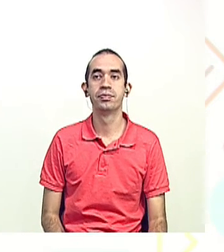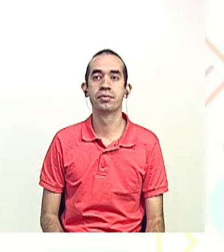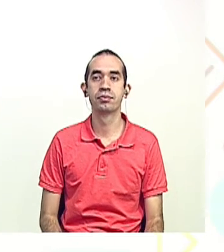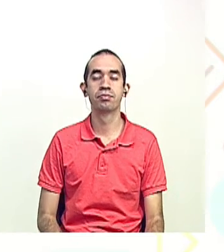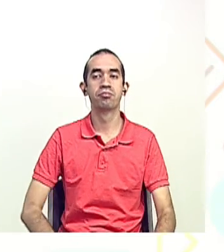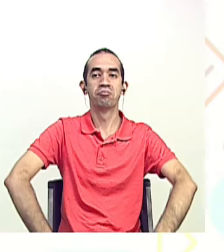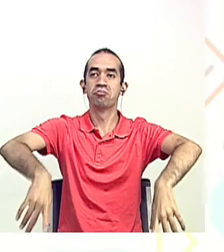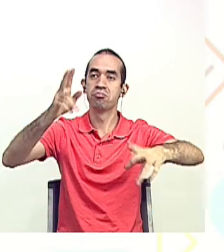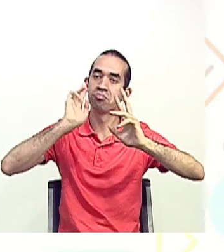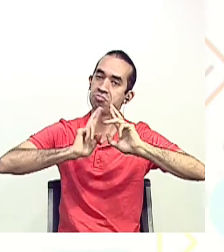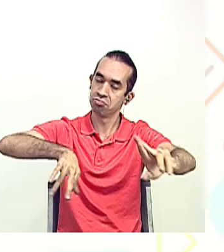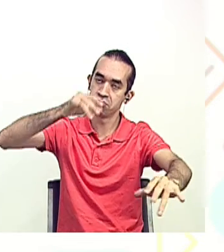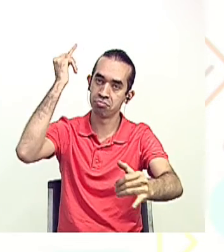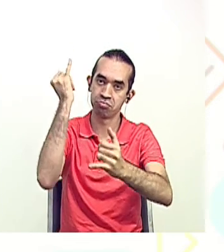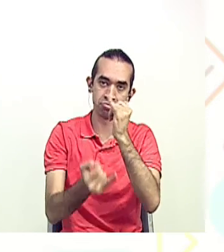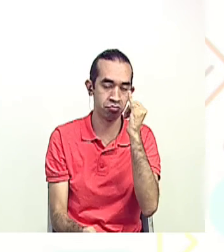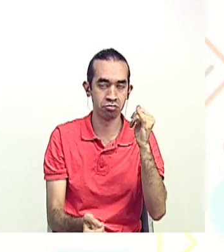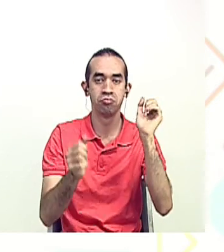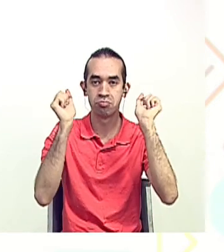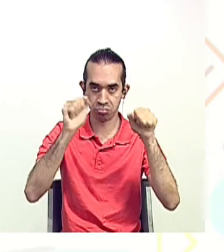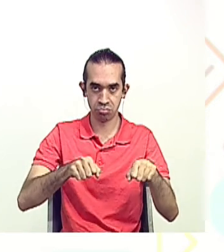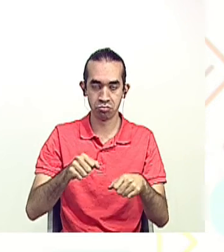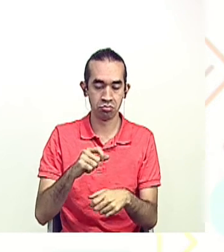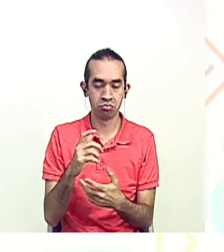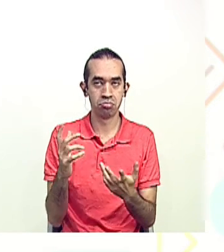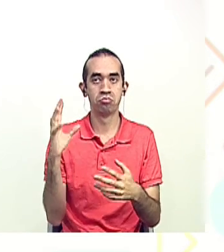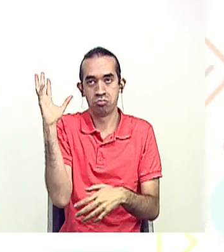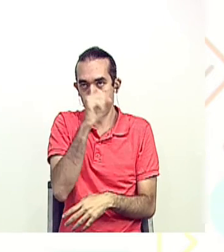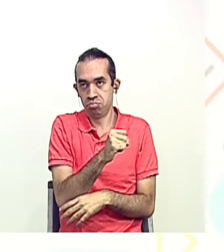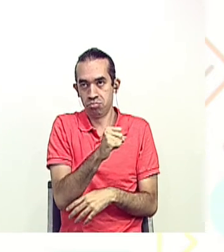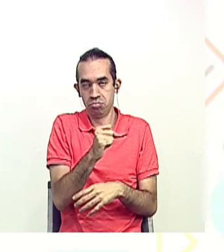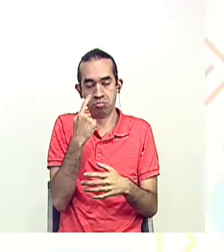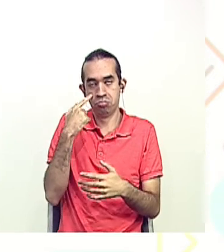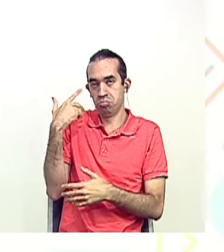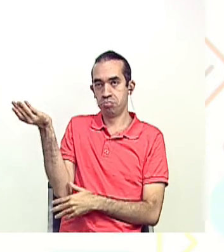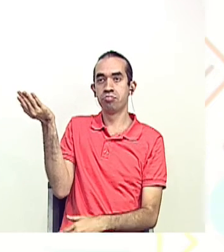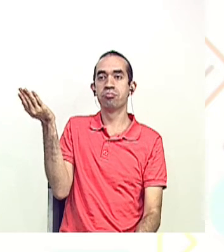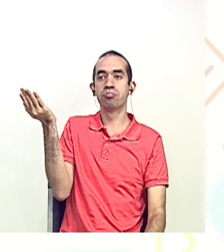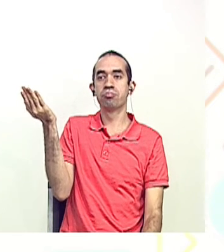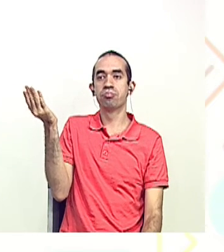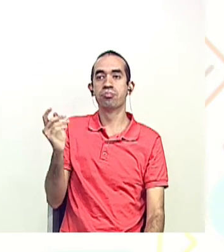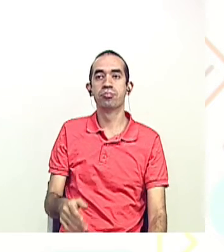Y el resultado final lo podemos obtener en pantalla.